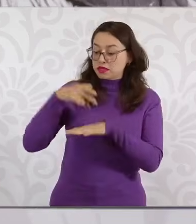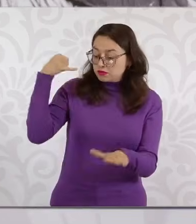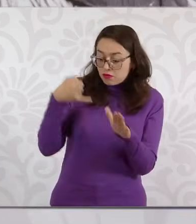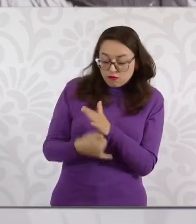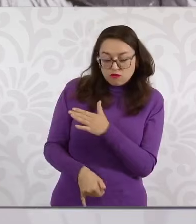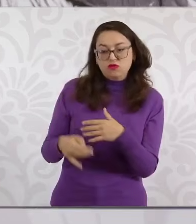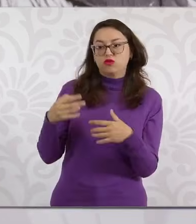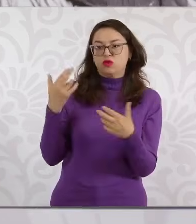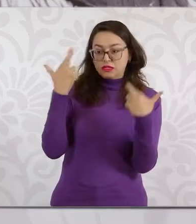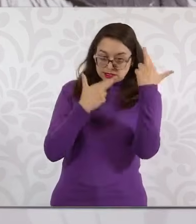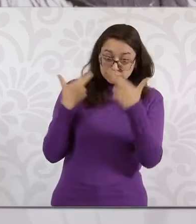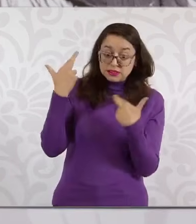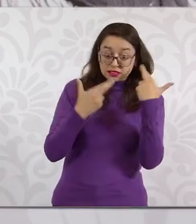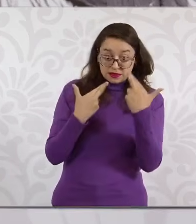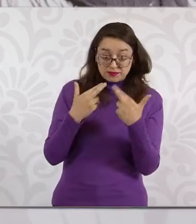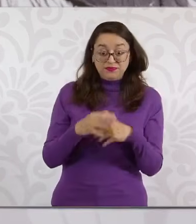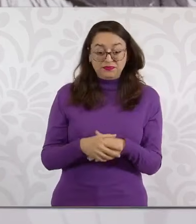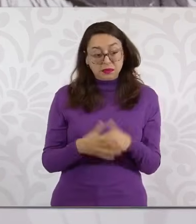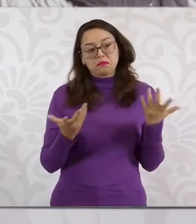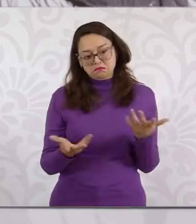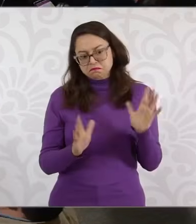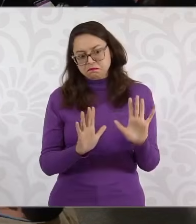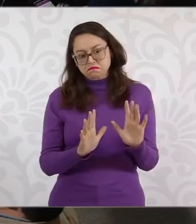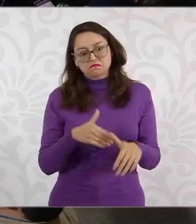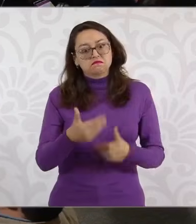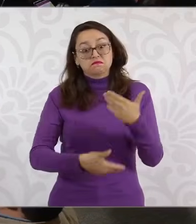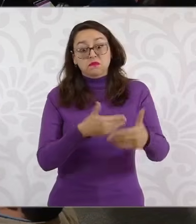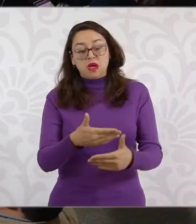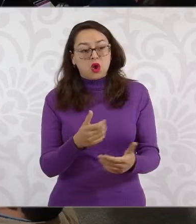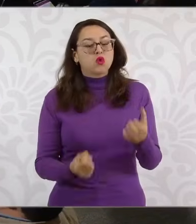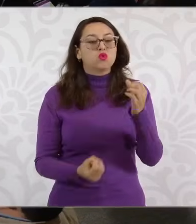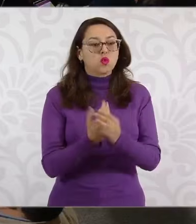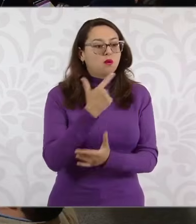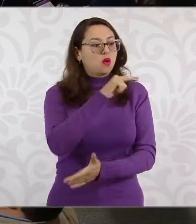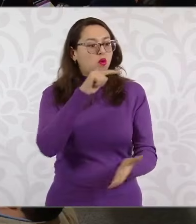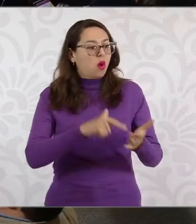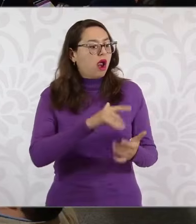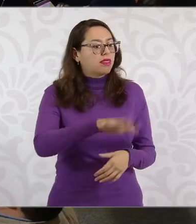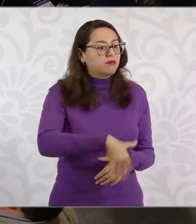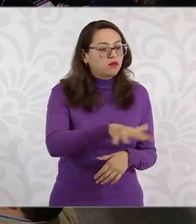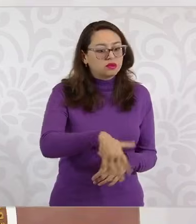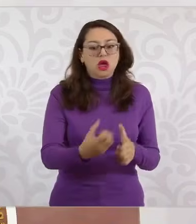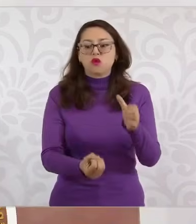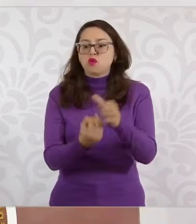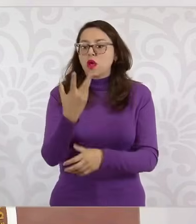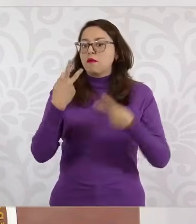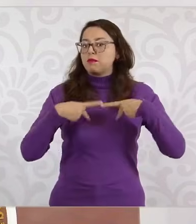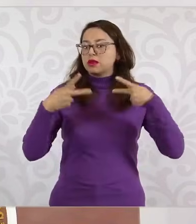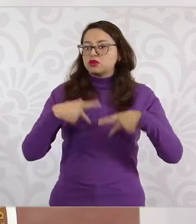Esto ha llevado a nuevas detenciones, a nuevos sitios de búsqueda y a